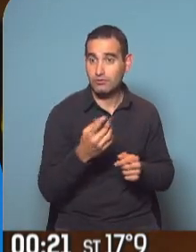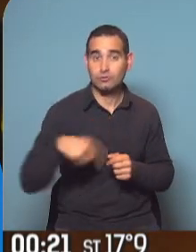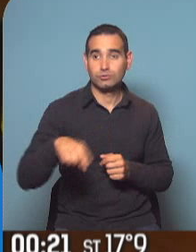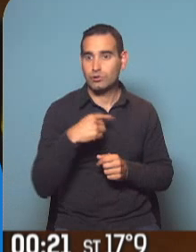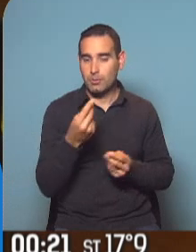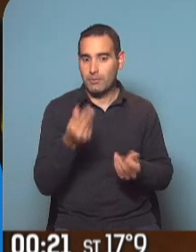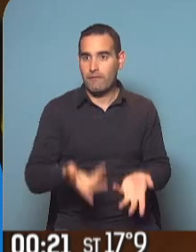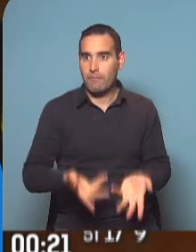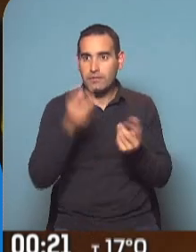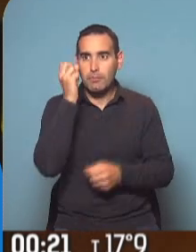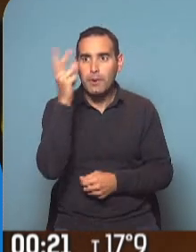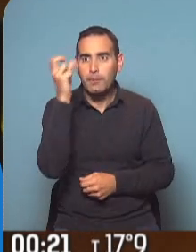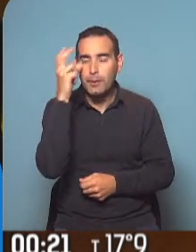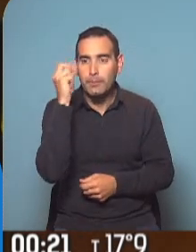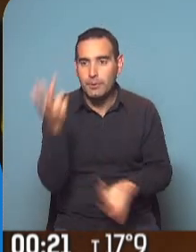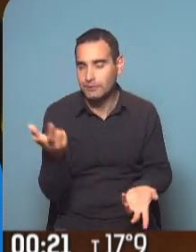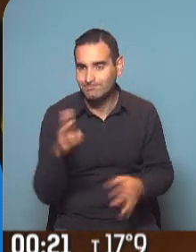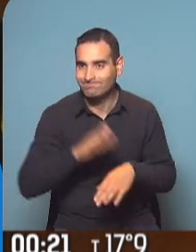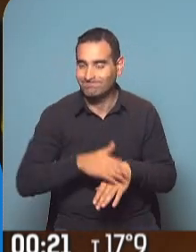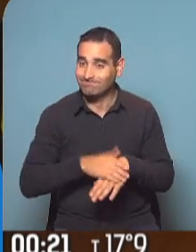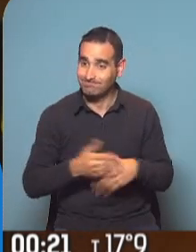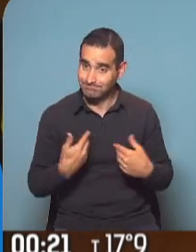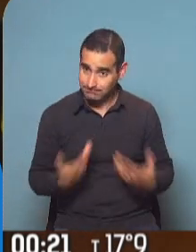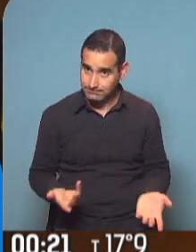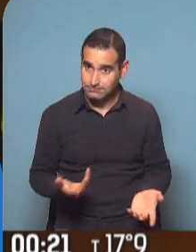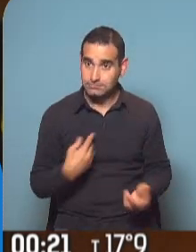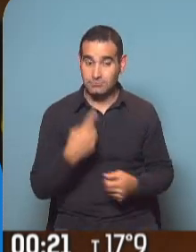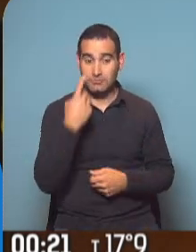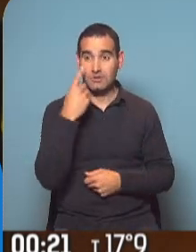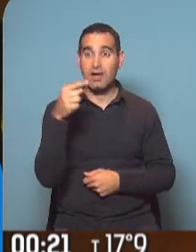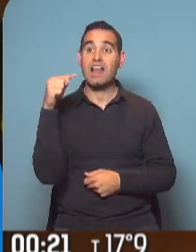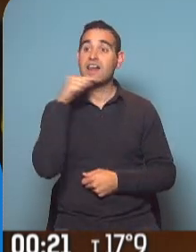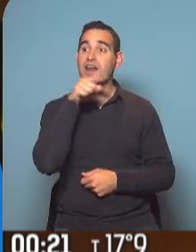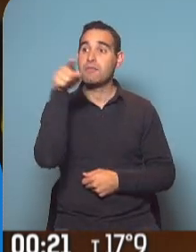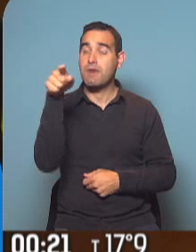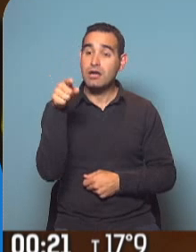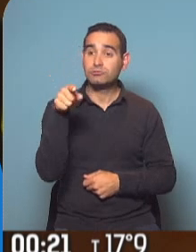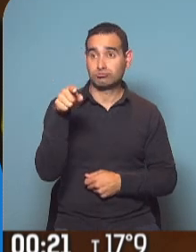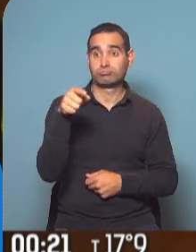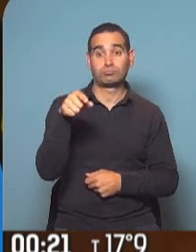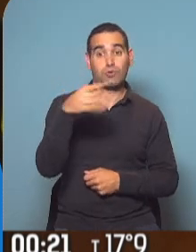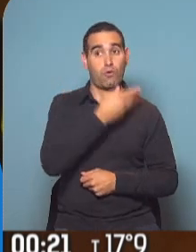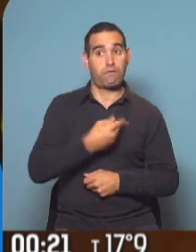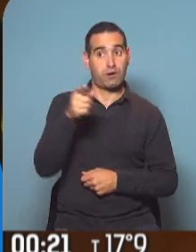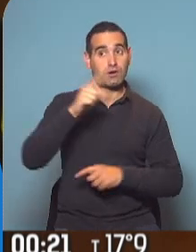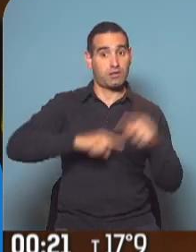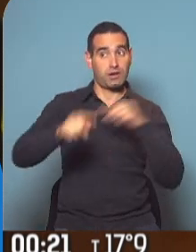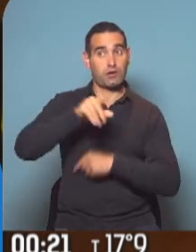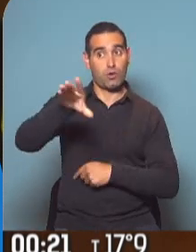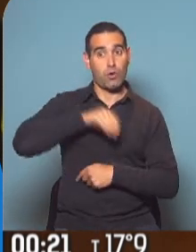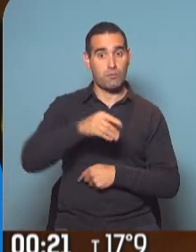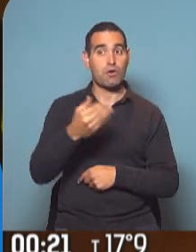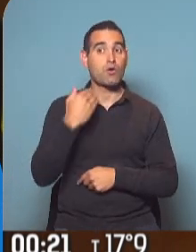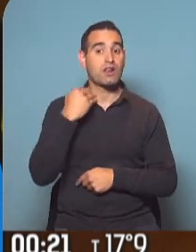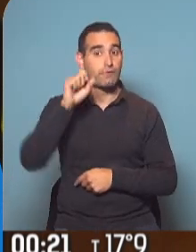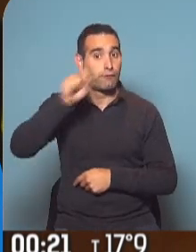problema inflacionario. A mí me parece que la lección alemana, de reconstrucción alemana, es interesante. Hay un libro de Dahrendorf sobre el tema